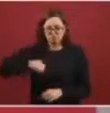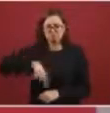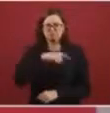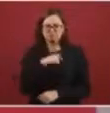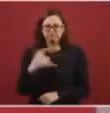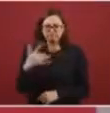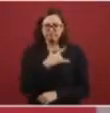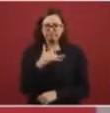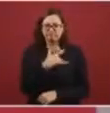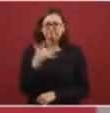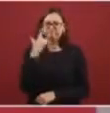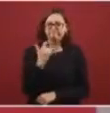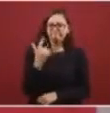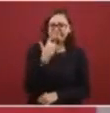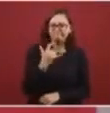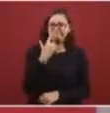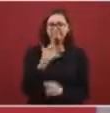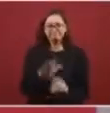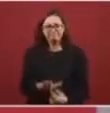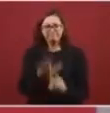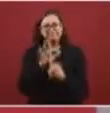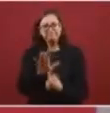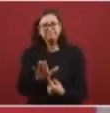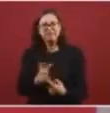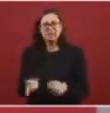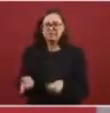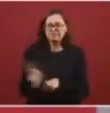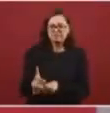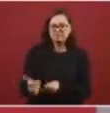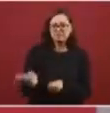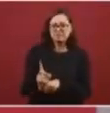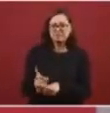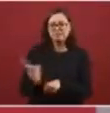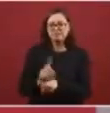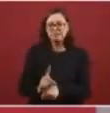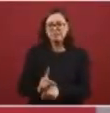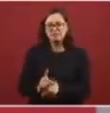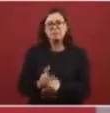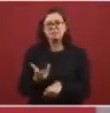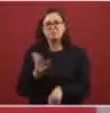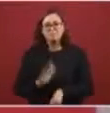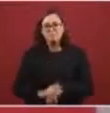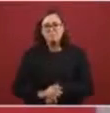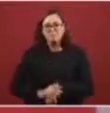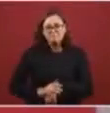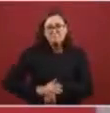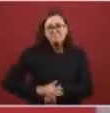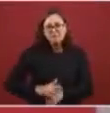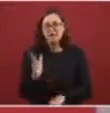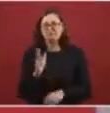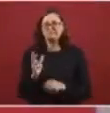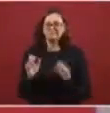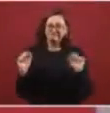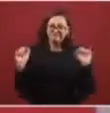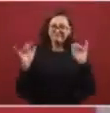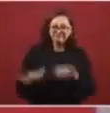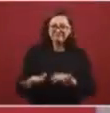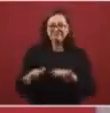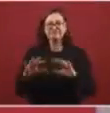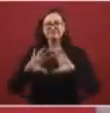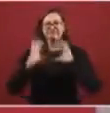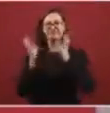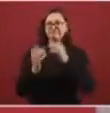nuestra entrega y en nuestro espíritu de ofrecer al mundo cada vez nuestro mejor desempeño. El ejemplo de